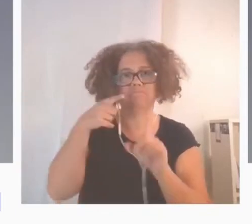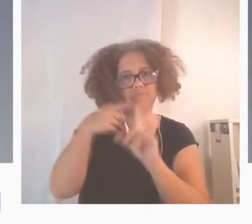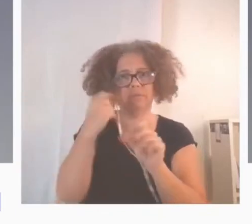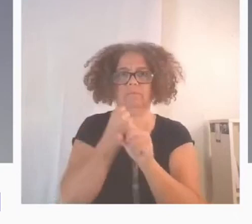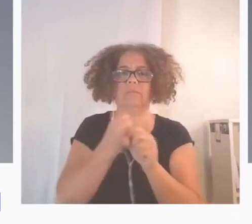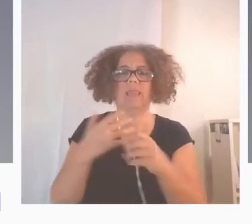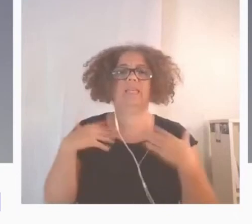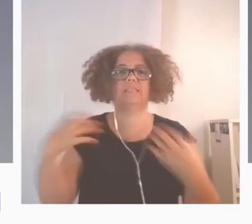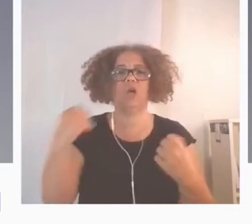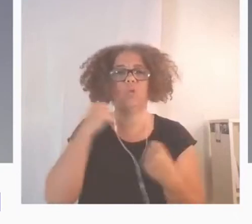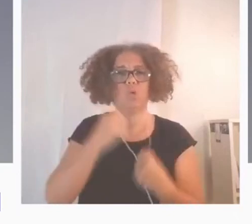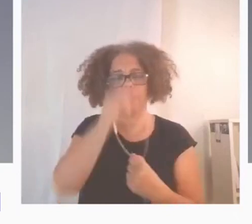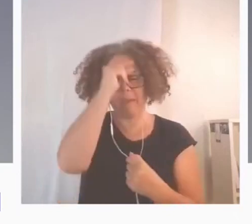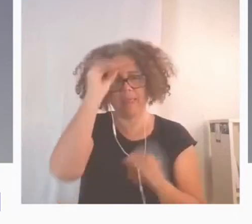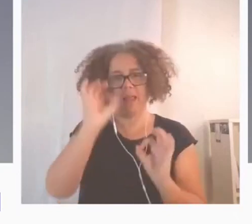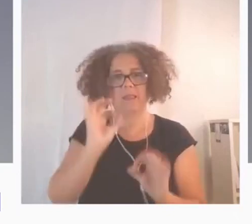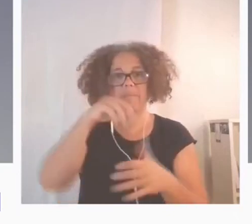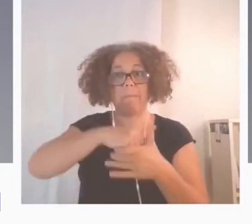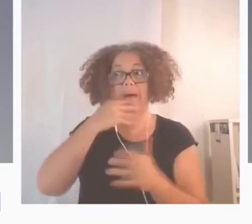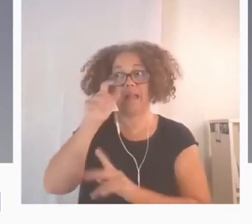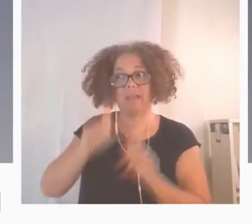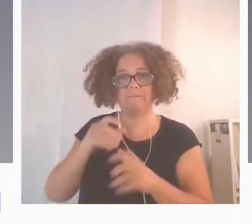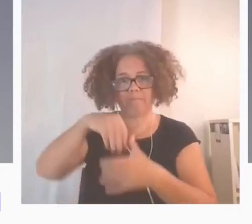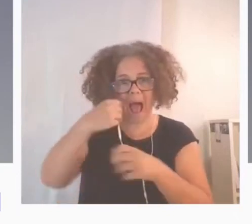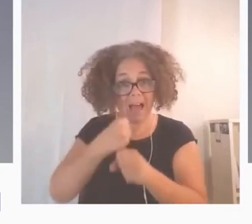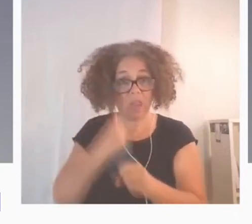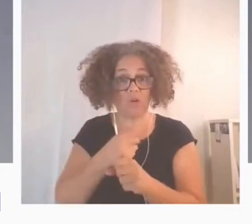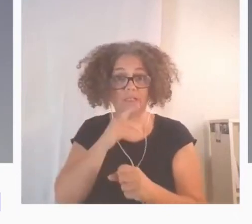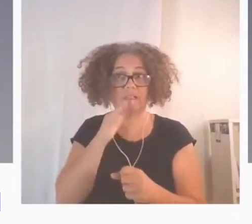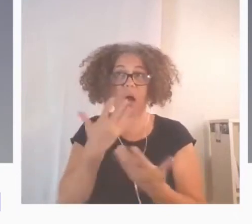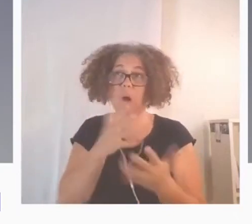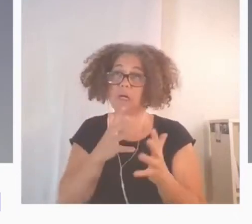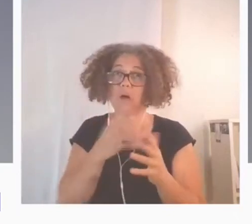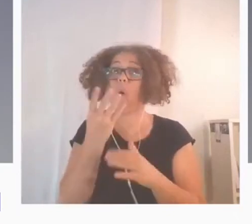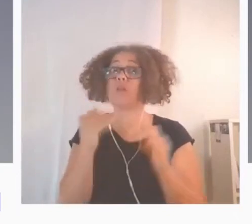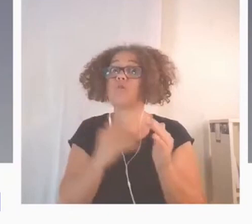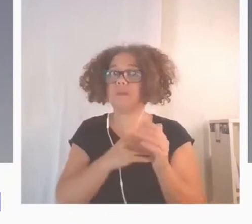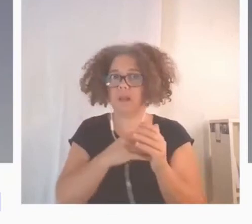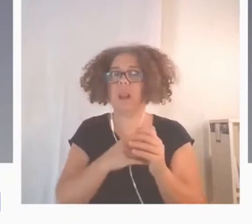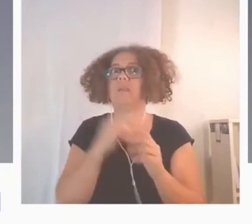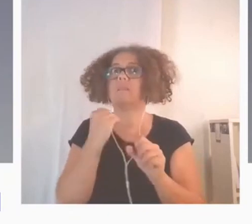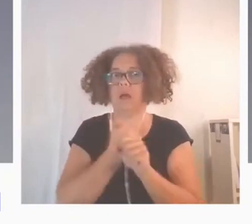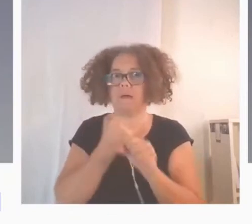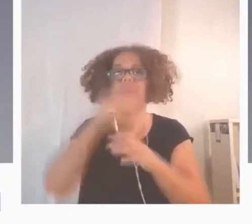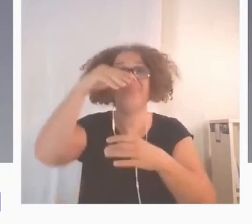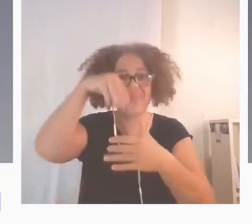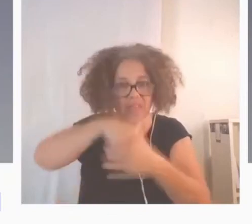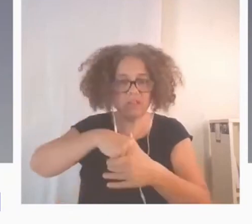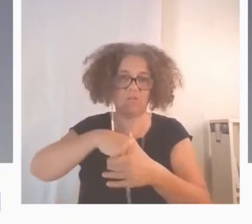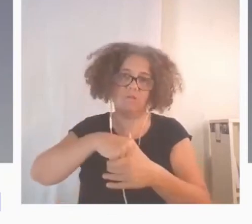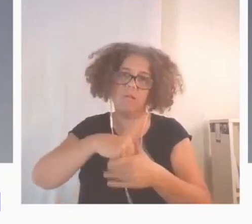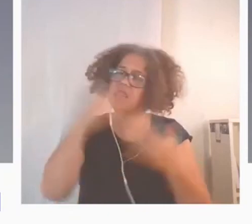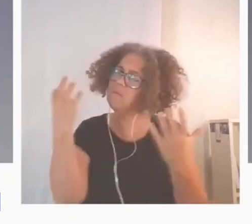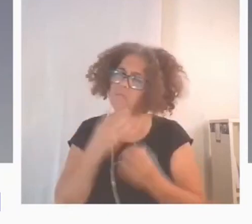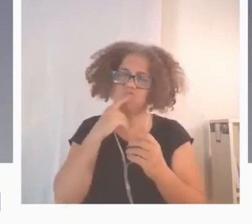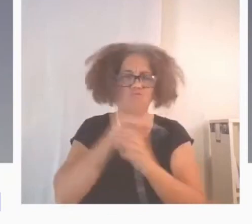para los trabajadores del municipio, que en ese momento somos casi 4.000, y tenemos que invertir en actividades